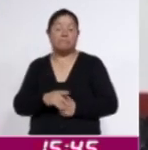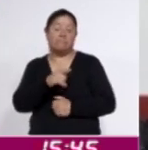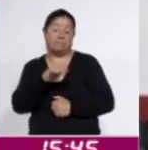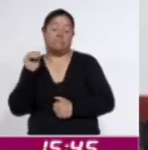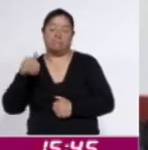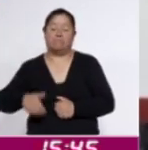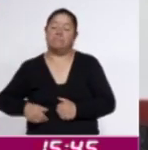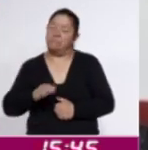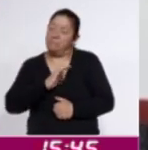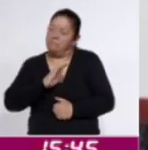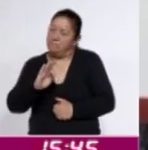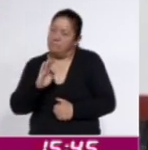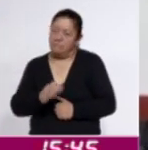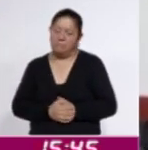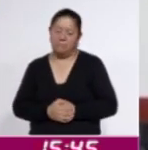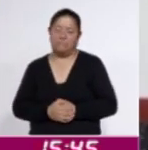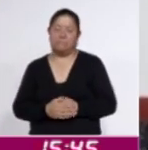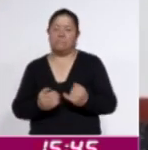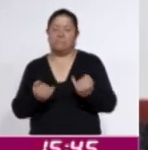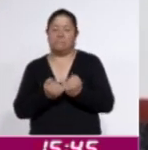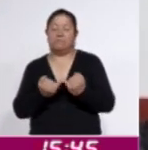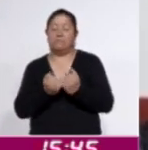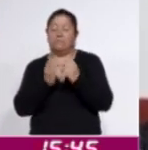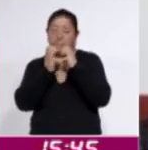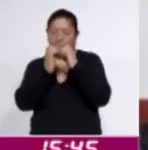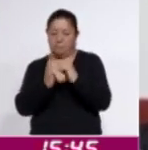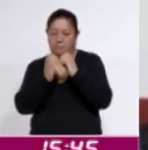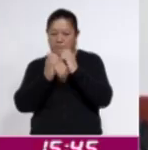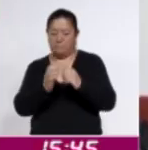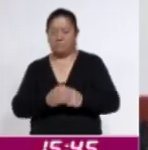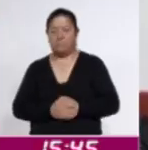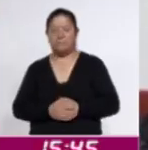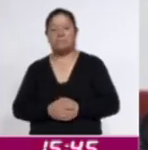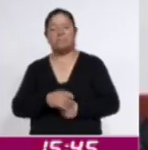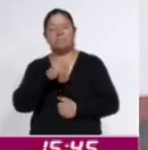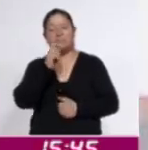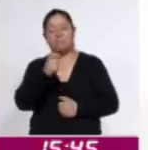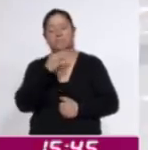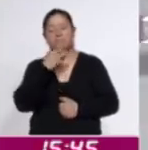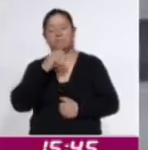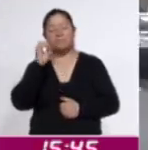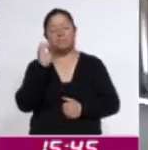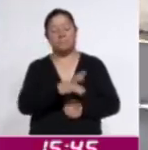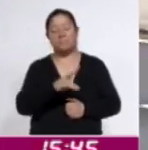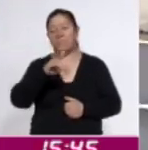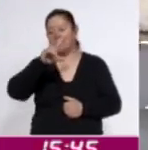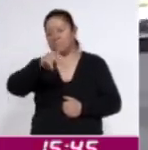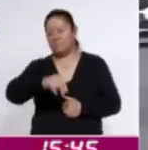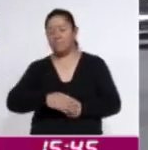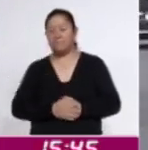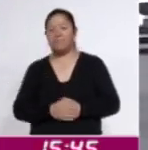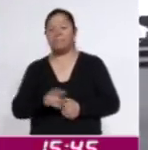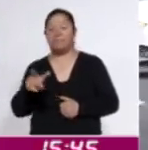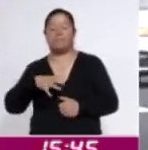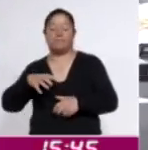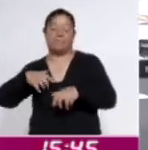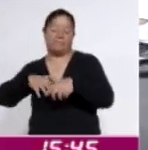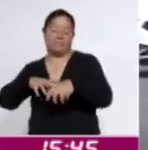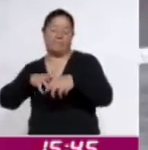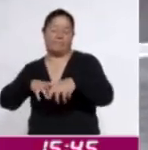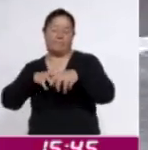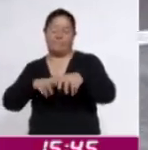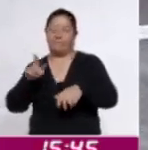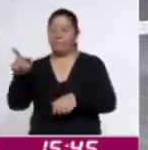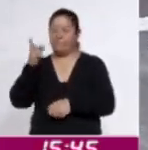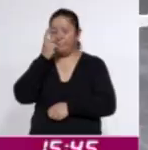eso. También el cuidado del medio ambiente significa cuidar, no tirar basura. Ante la afluencia de peregrinos, el vocero